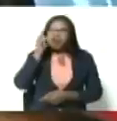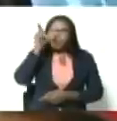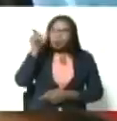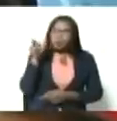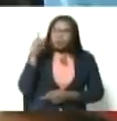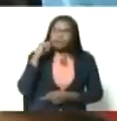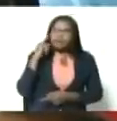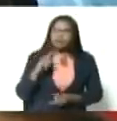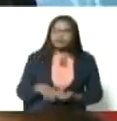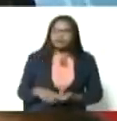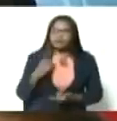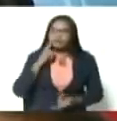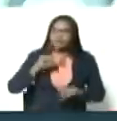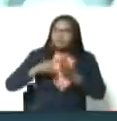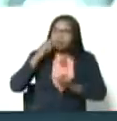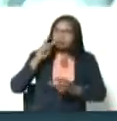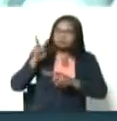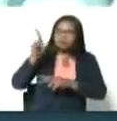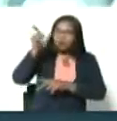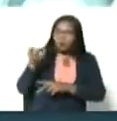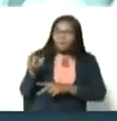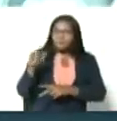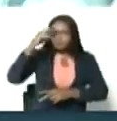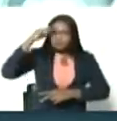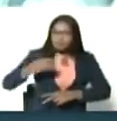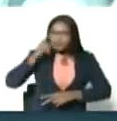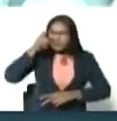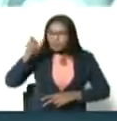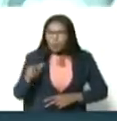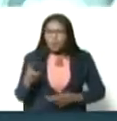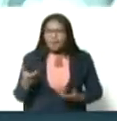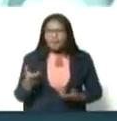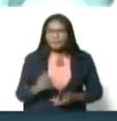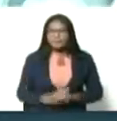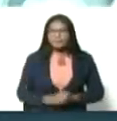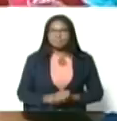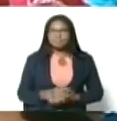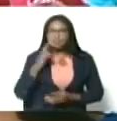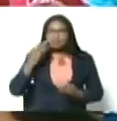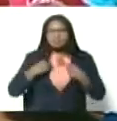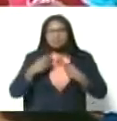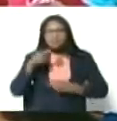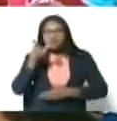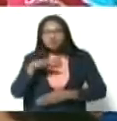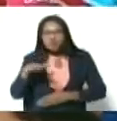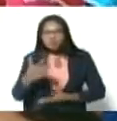Cilia. Gustavo Luna, el teniente Luna. ¿Dónde estás viviendo, Luna?